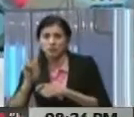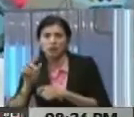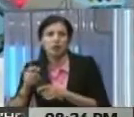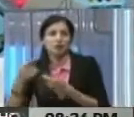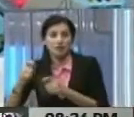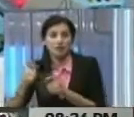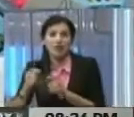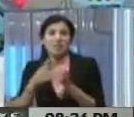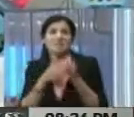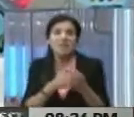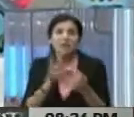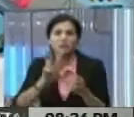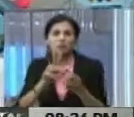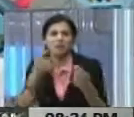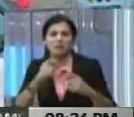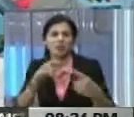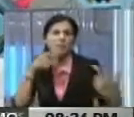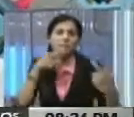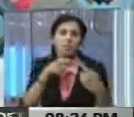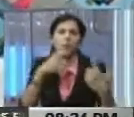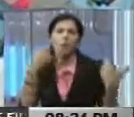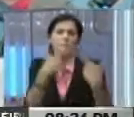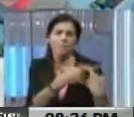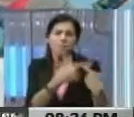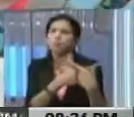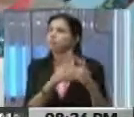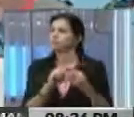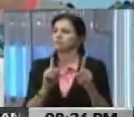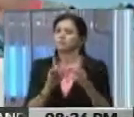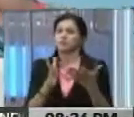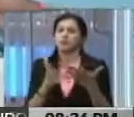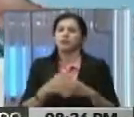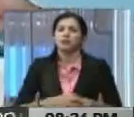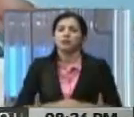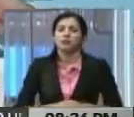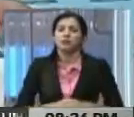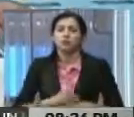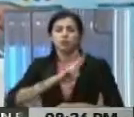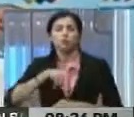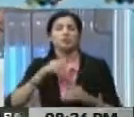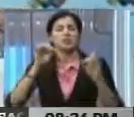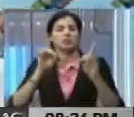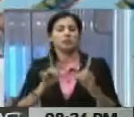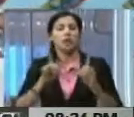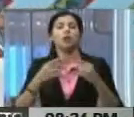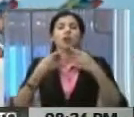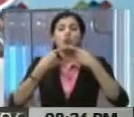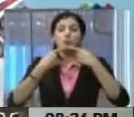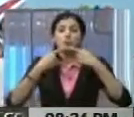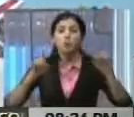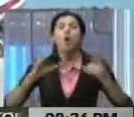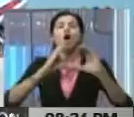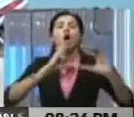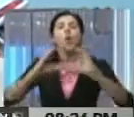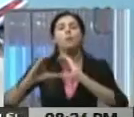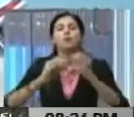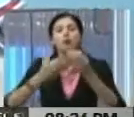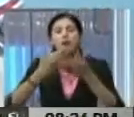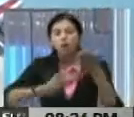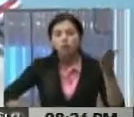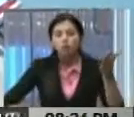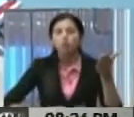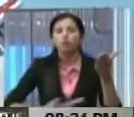violencia. Este poder electoral está fijando posición y ha acordado emitir un comunicado justamente para dejar